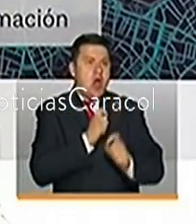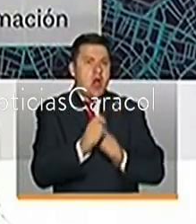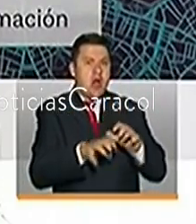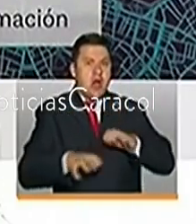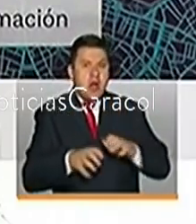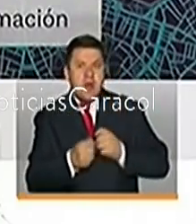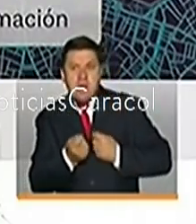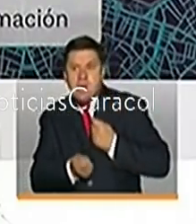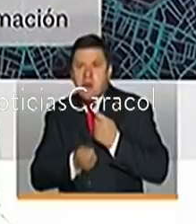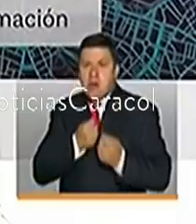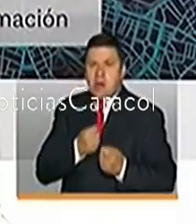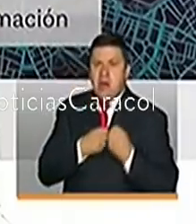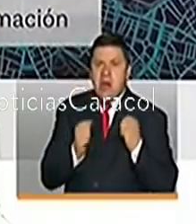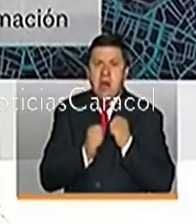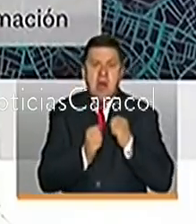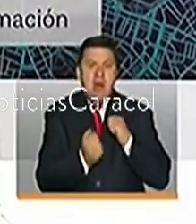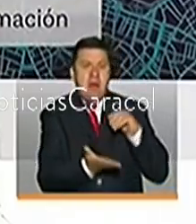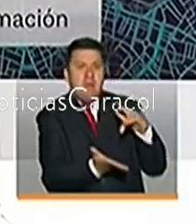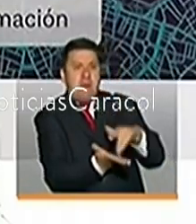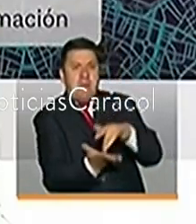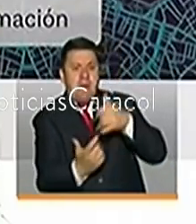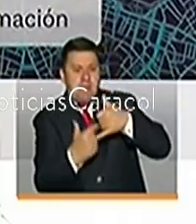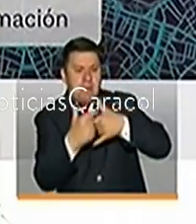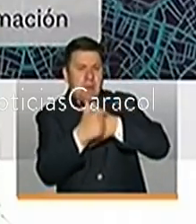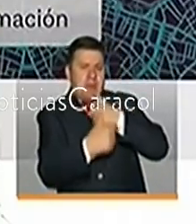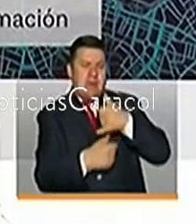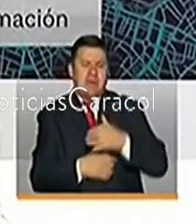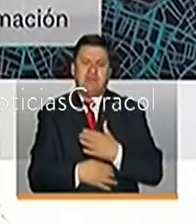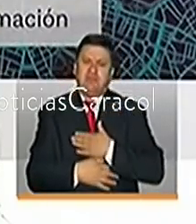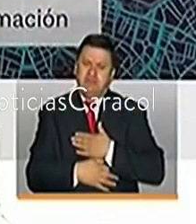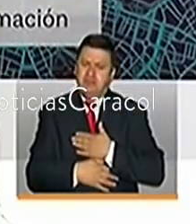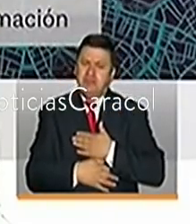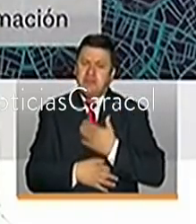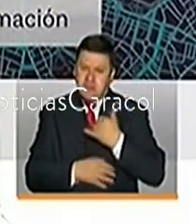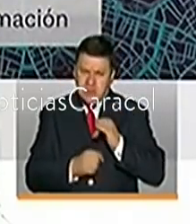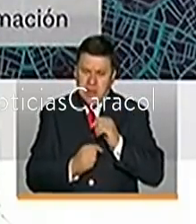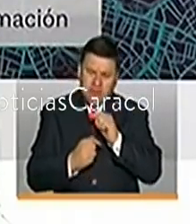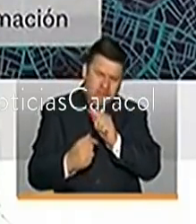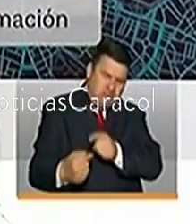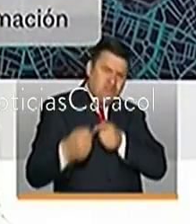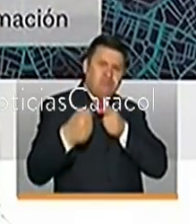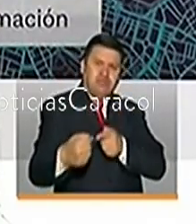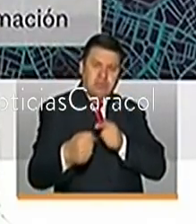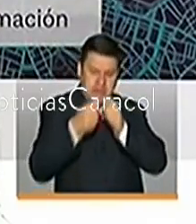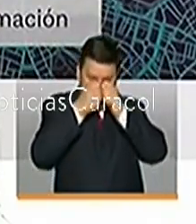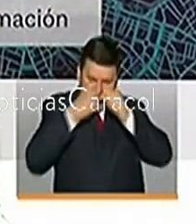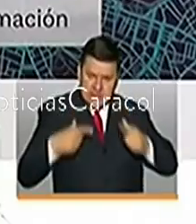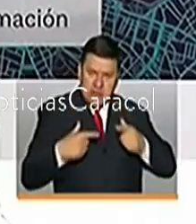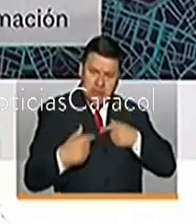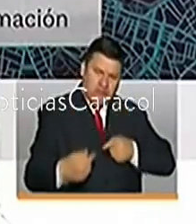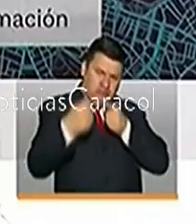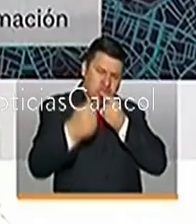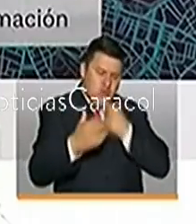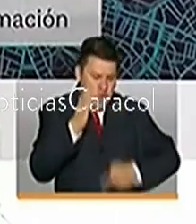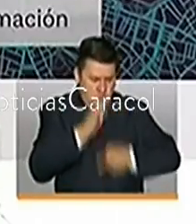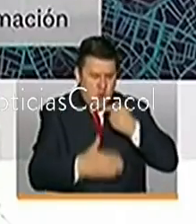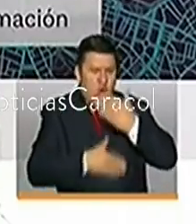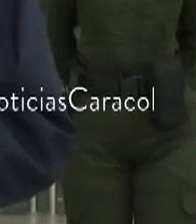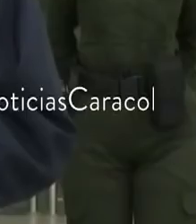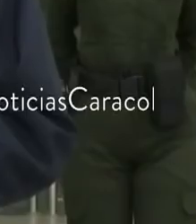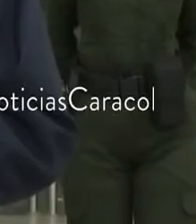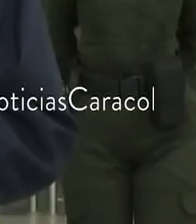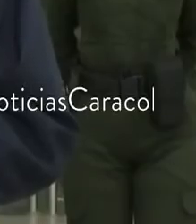actividades ilícitas muchos lugares del territorio. Y los hemos enfrentado con total determinación y los seguiremos